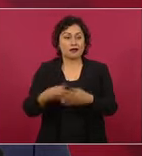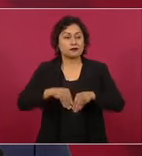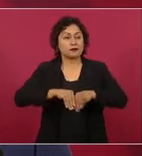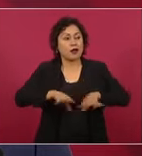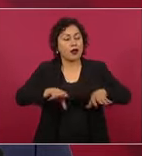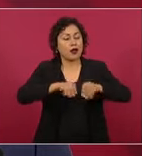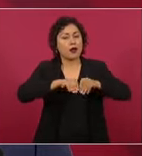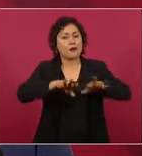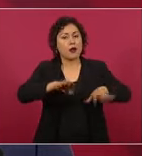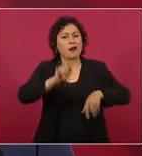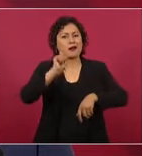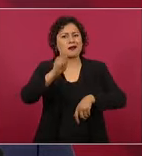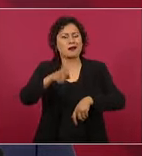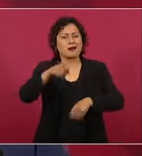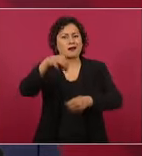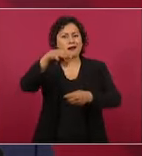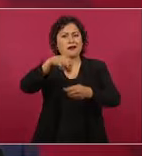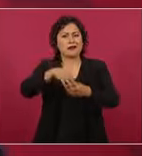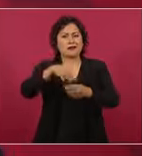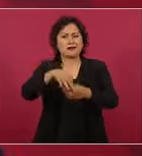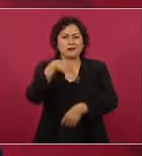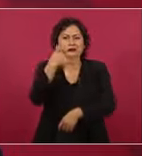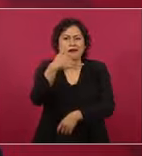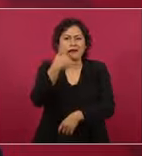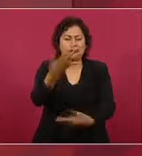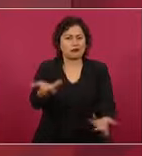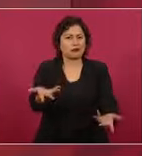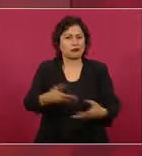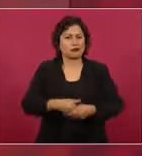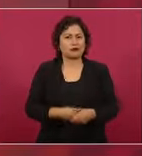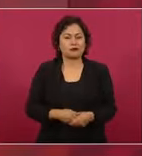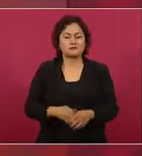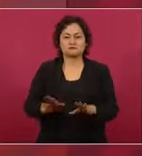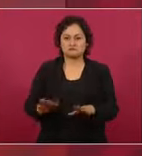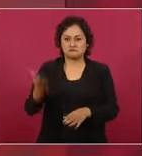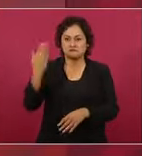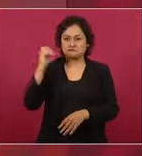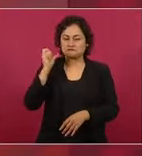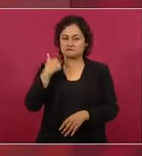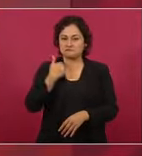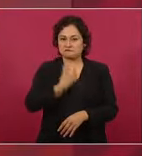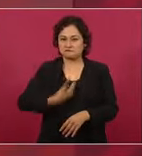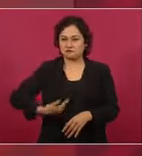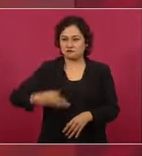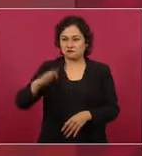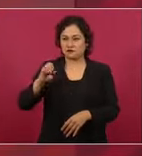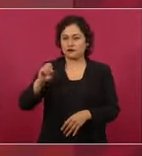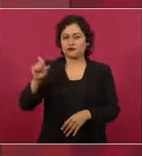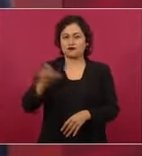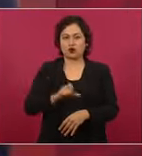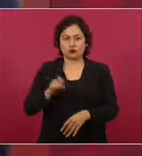electoral. El señor Fox dijo, por ningún motivo